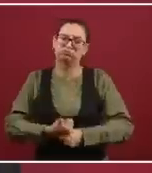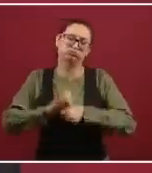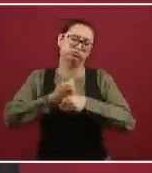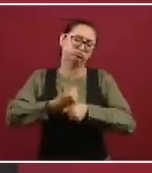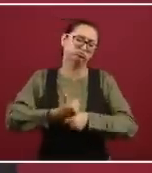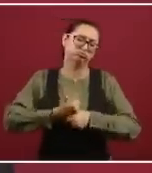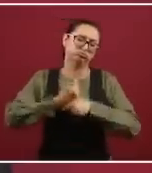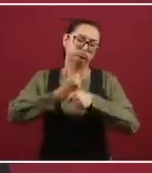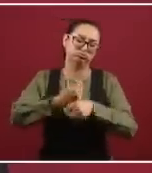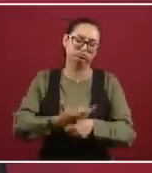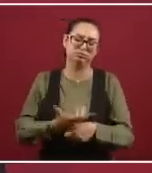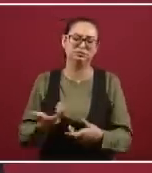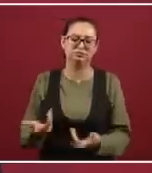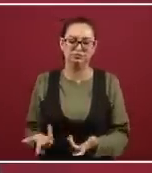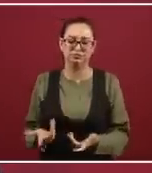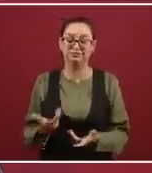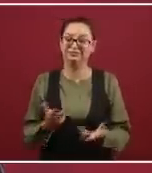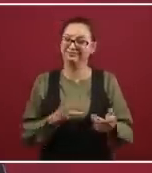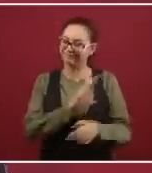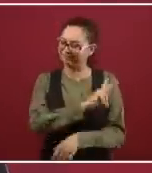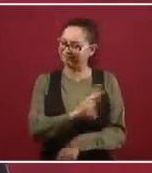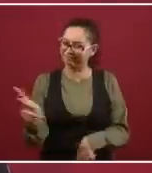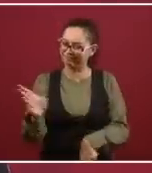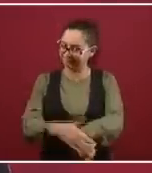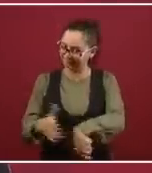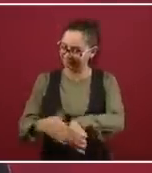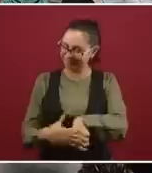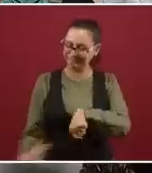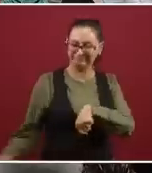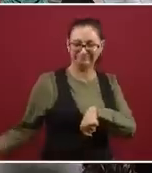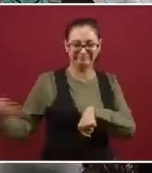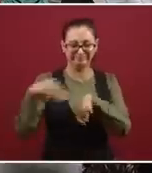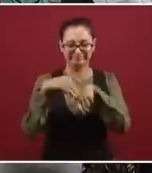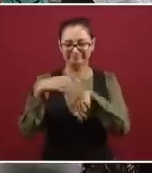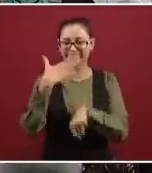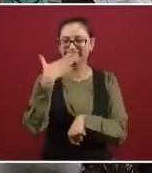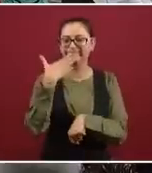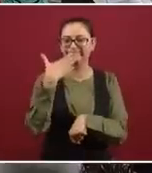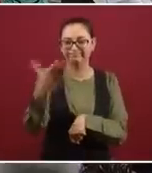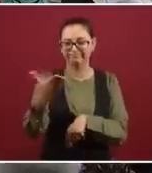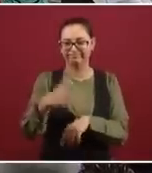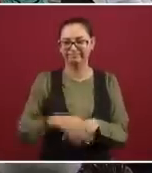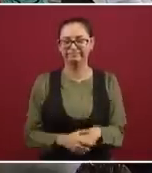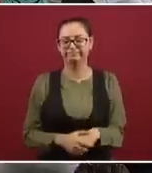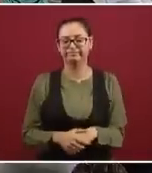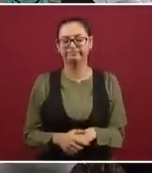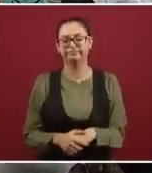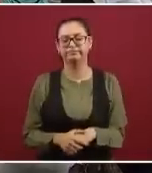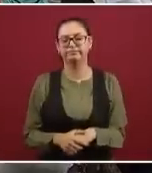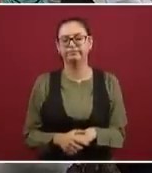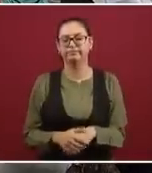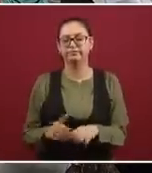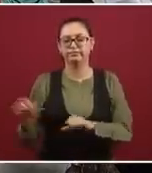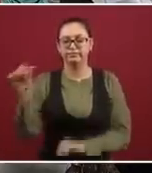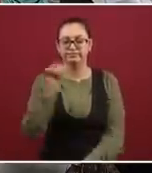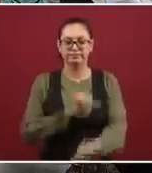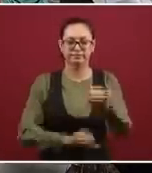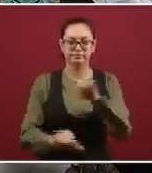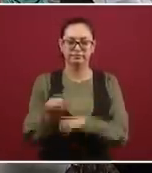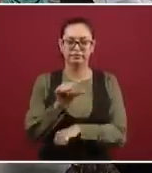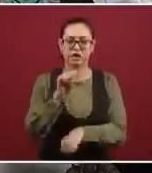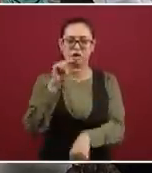todos a portarnos bien. Entonces, le doy la palabra al doctor Hugo para que